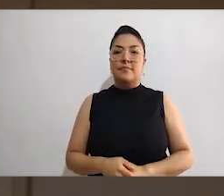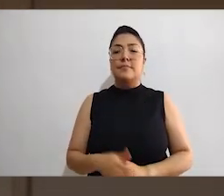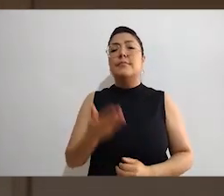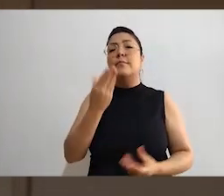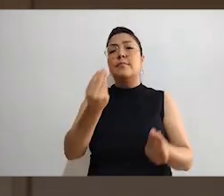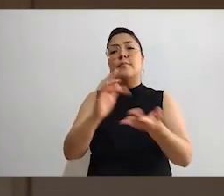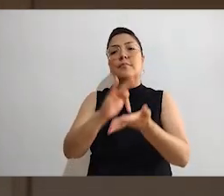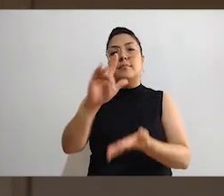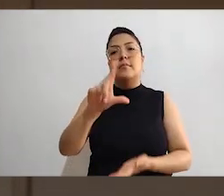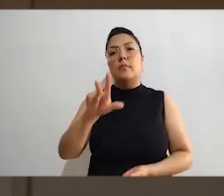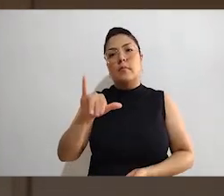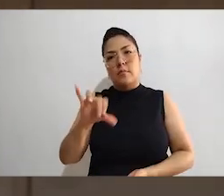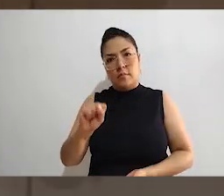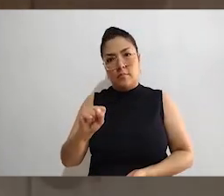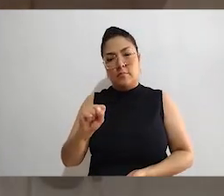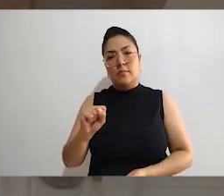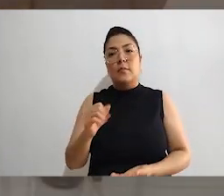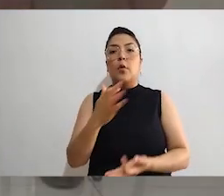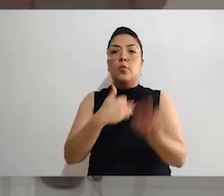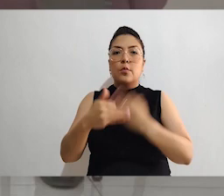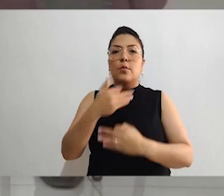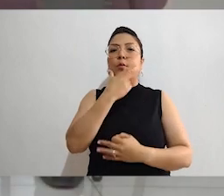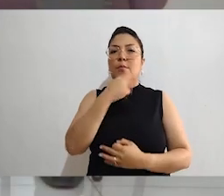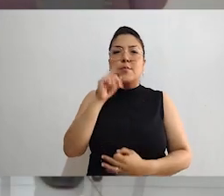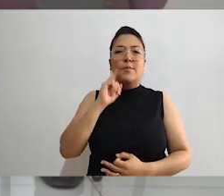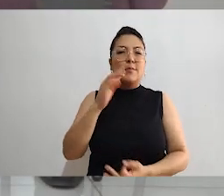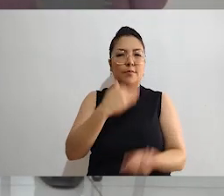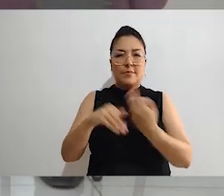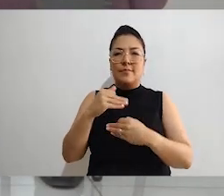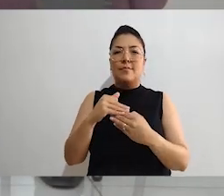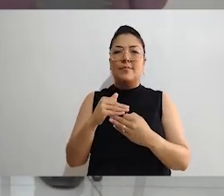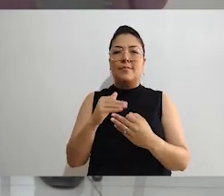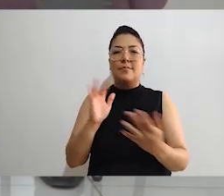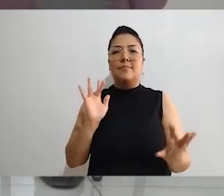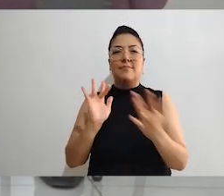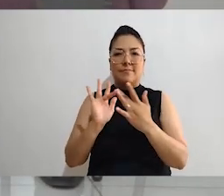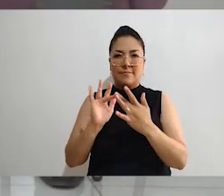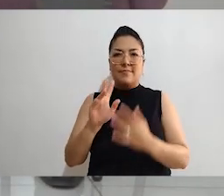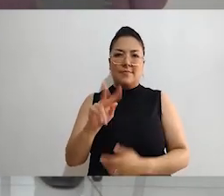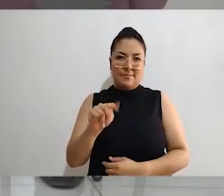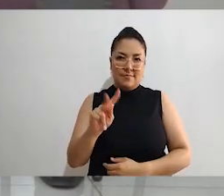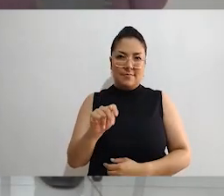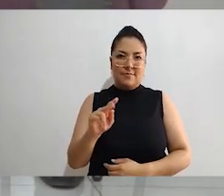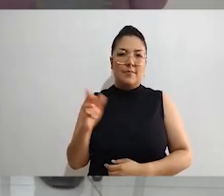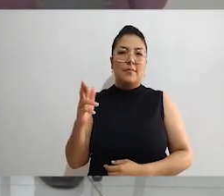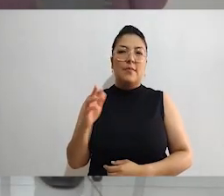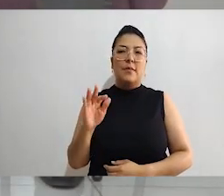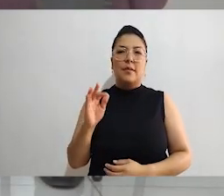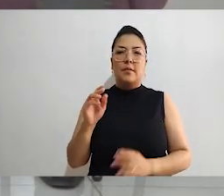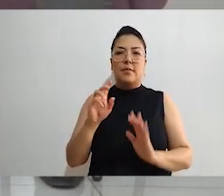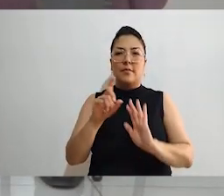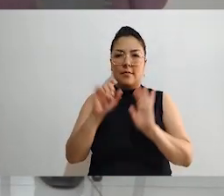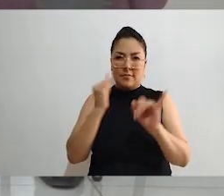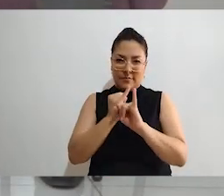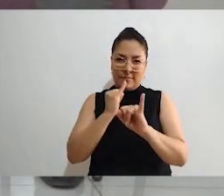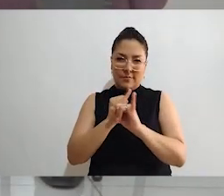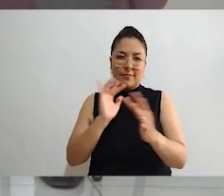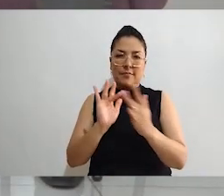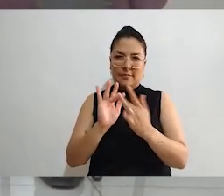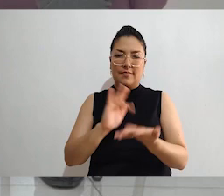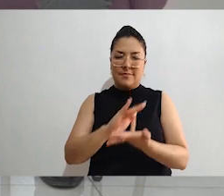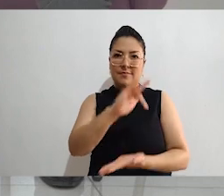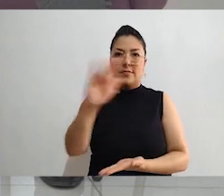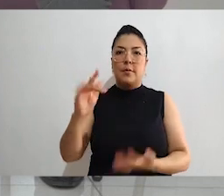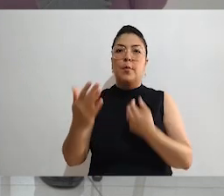gracias, Luis, por acompañarnos. Muchísimas gracias a todos y todas las que nos acompañaron en sus televisores y por redes sociales. Nos vemos en una